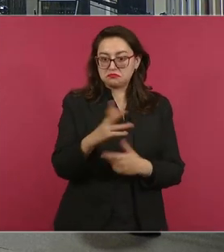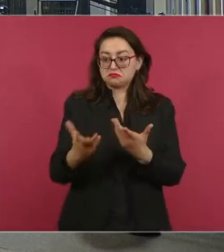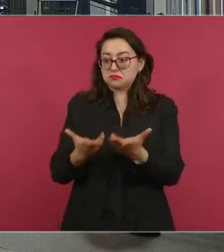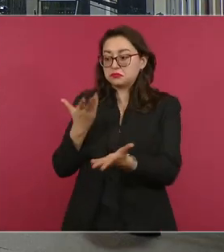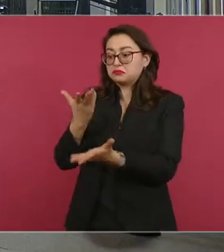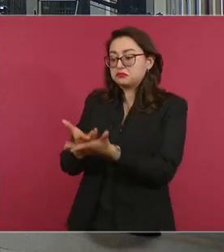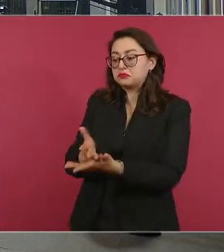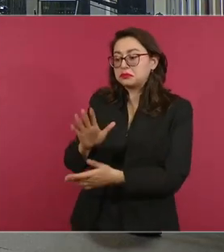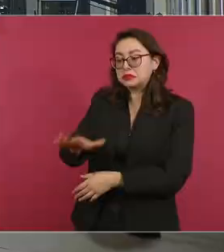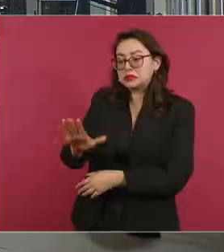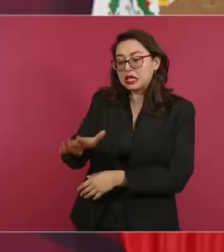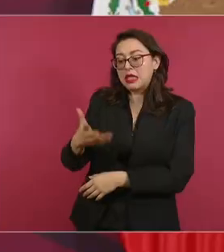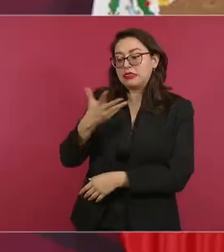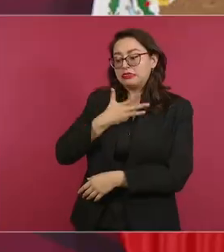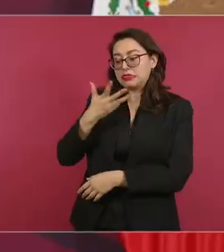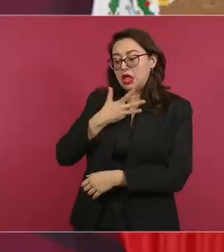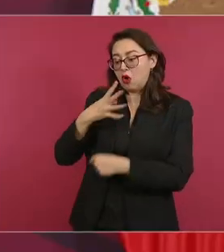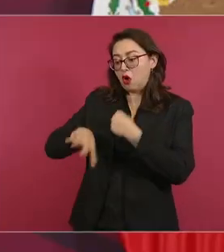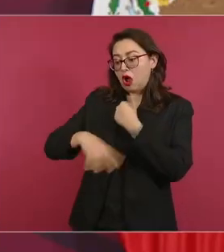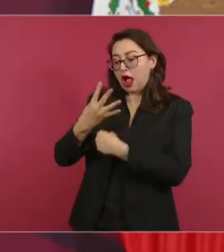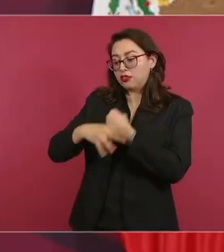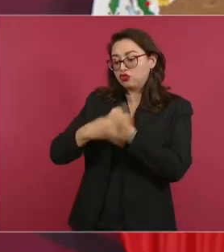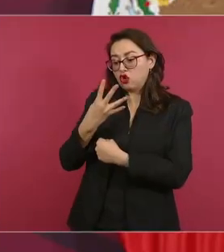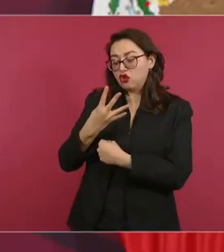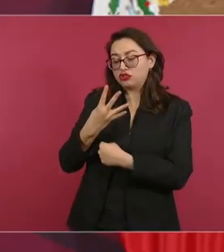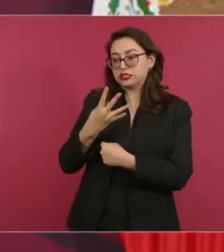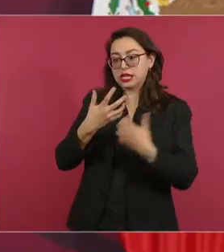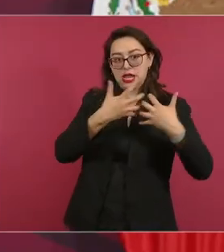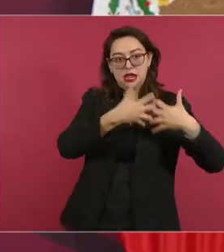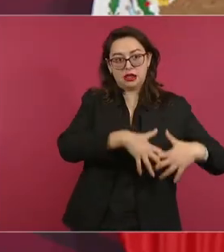querían vendernos 14 plantas.